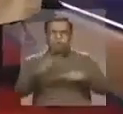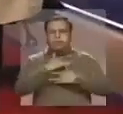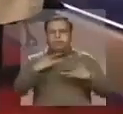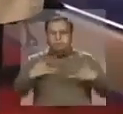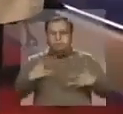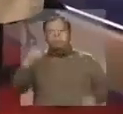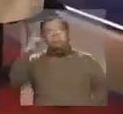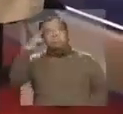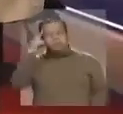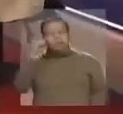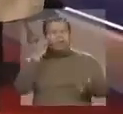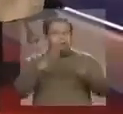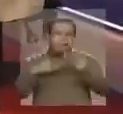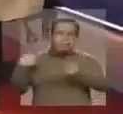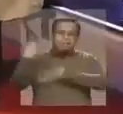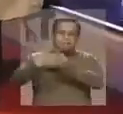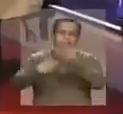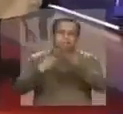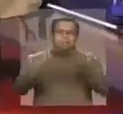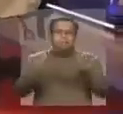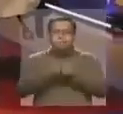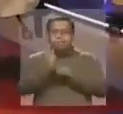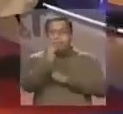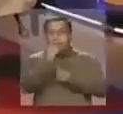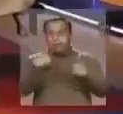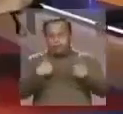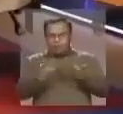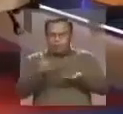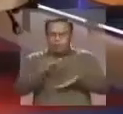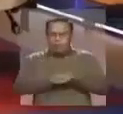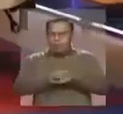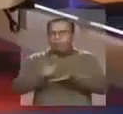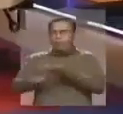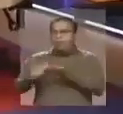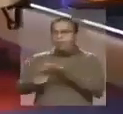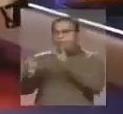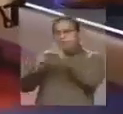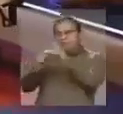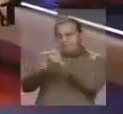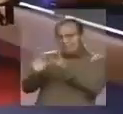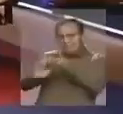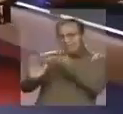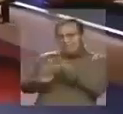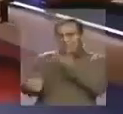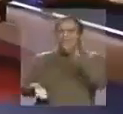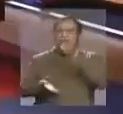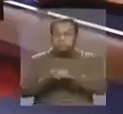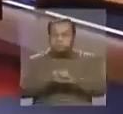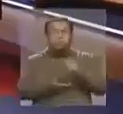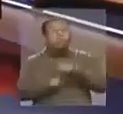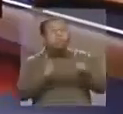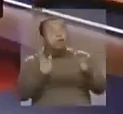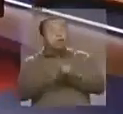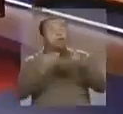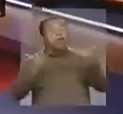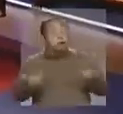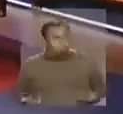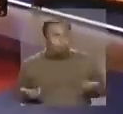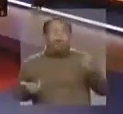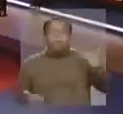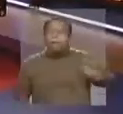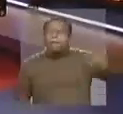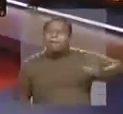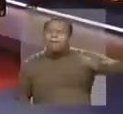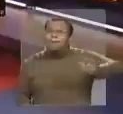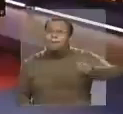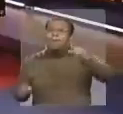salud mental de las mujeres que han sido víctimas del conflicto armado, perdóname Evelyn, o estas mujeres que, sin embargo, a pesar de